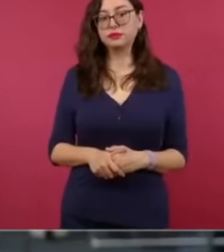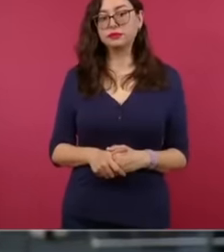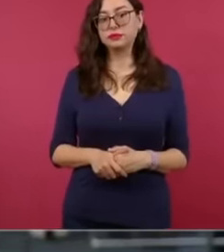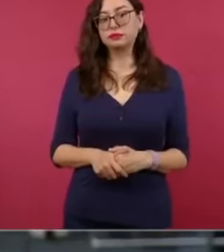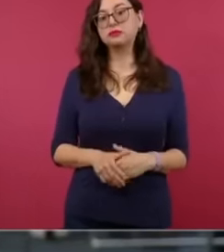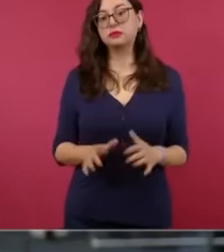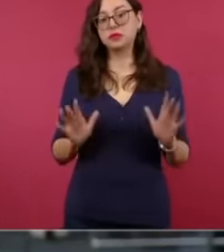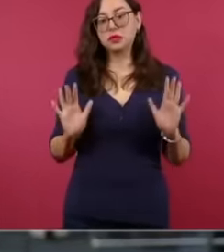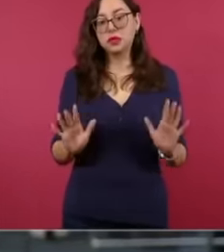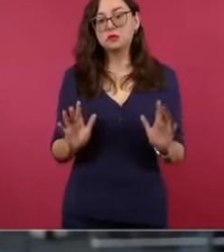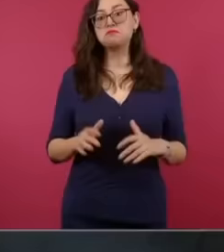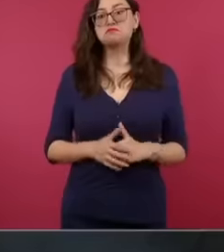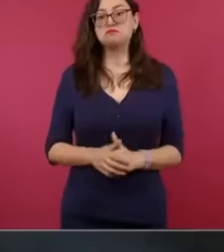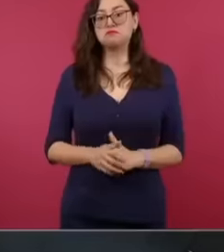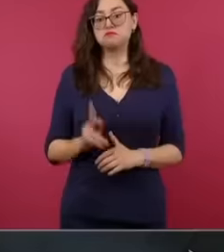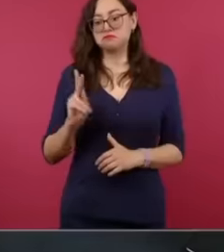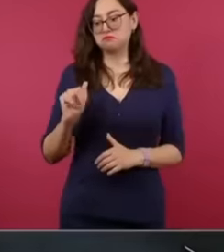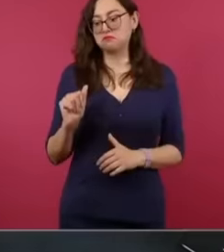con Padres.